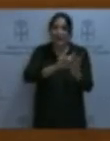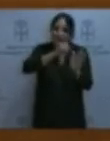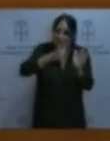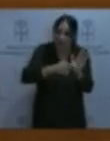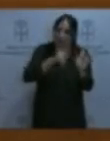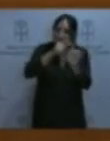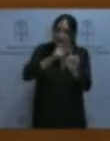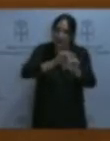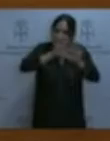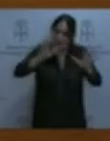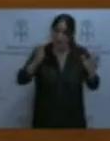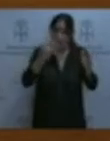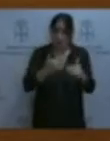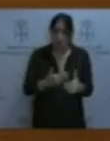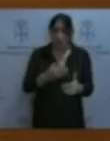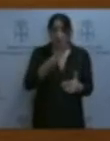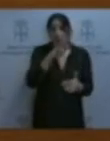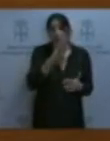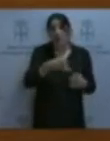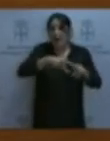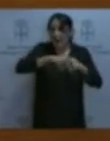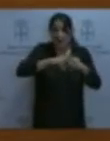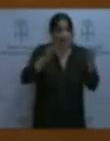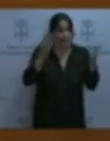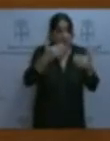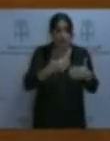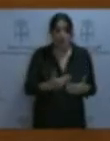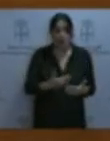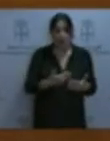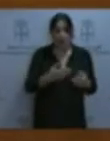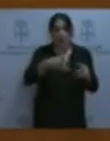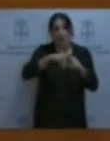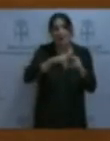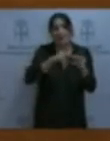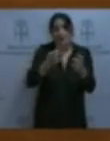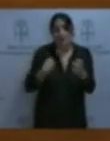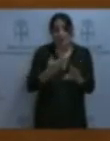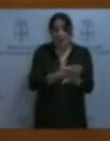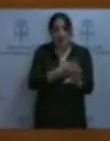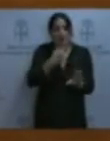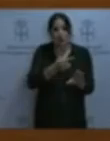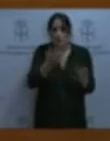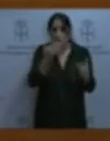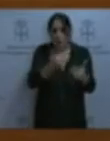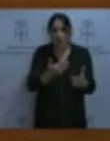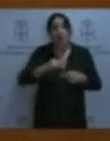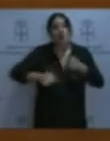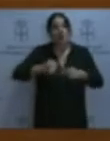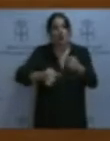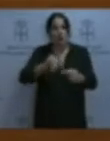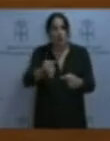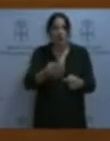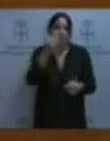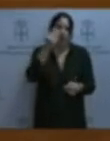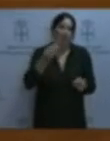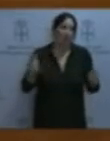objetivos derivada de inexistencia de herramientas, de las herramientas que he mencionado, y con consecuencias que consideramos